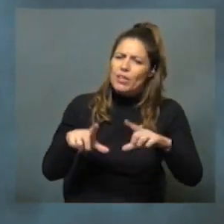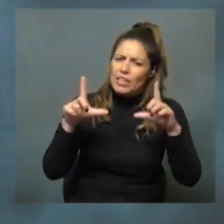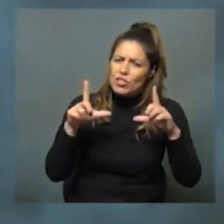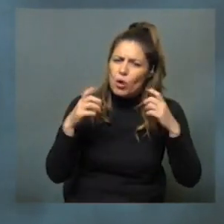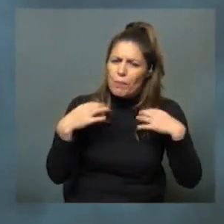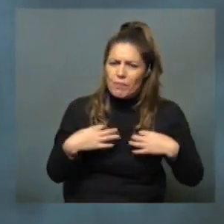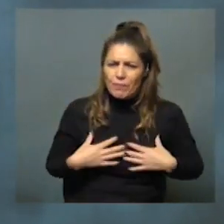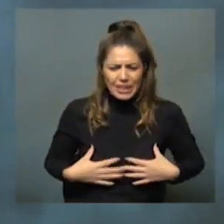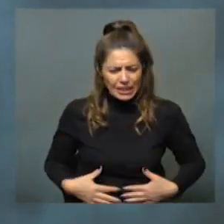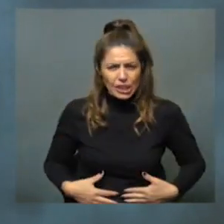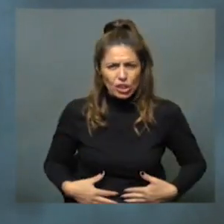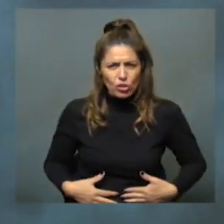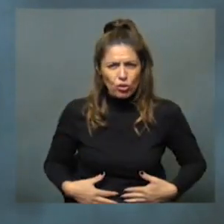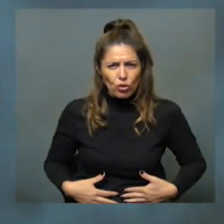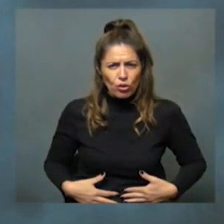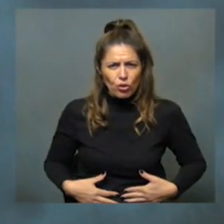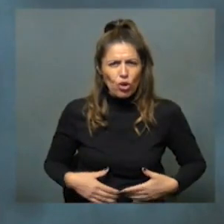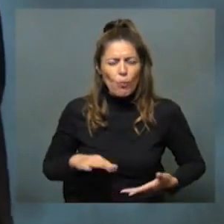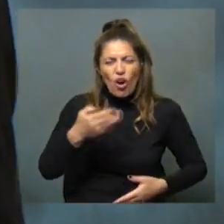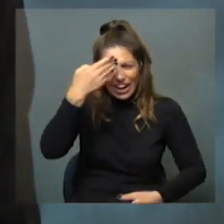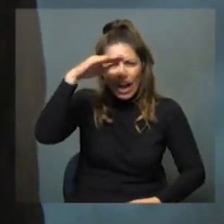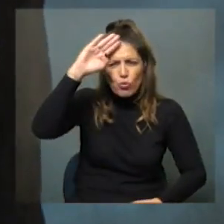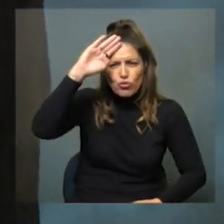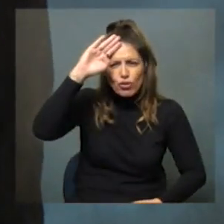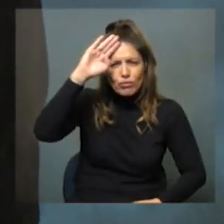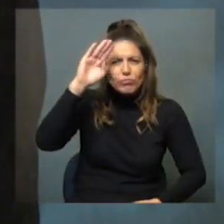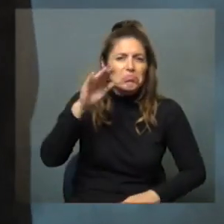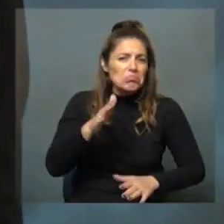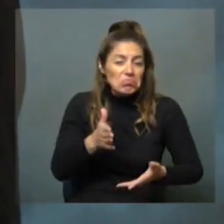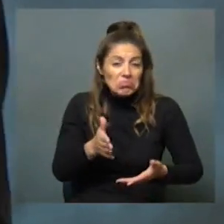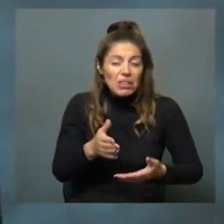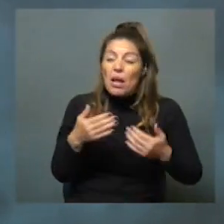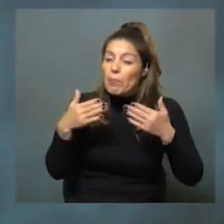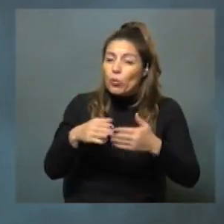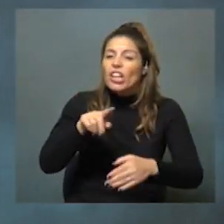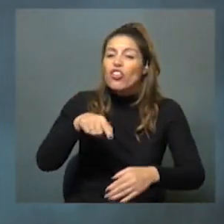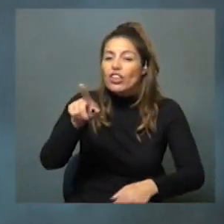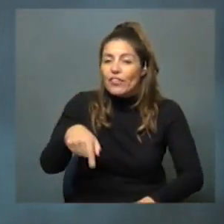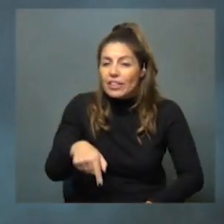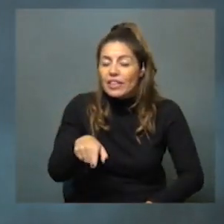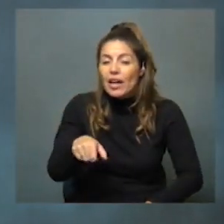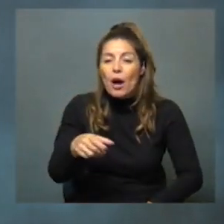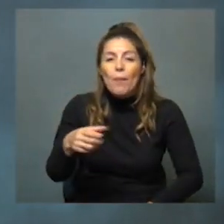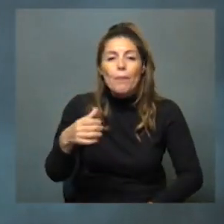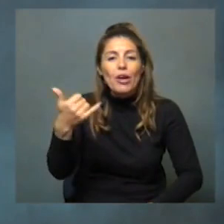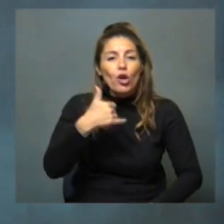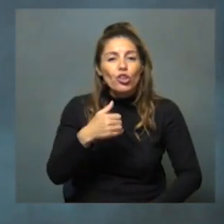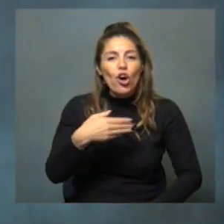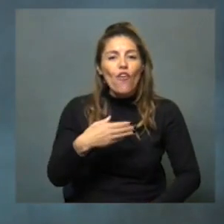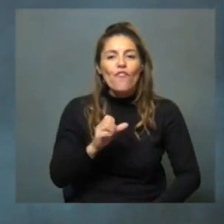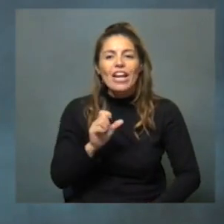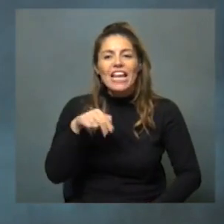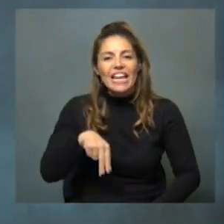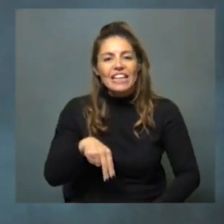vestido con un atuendo como de gaucho. Uh-huh. Y le pregunté de dónde era, me dijo que era de Belén, de